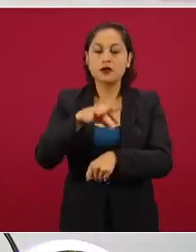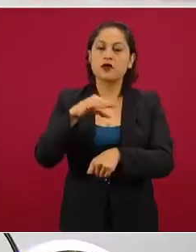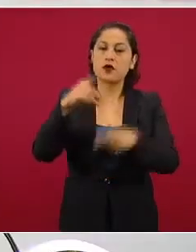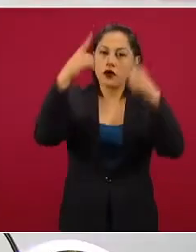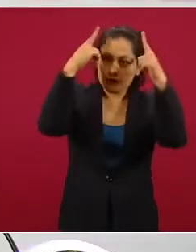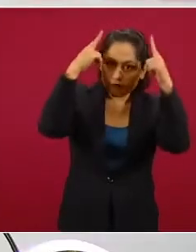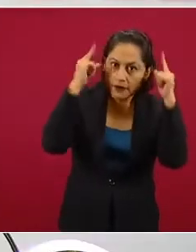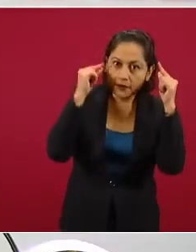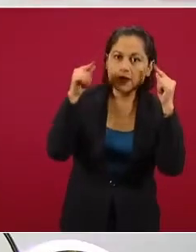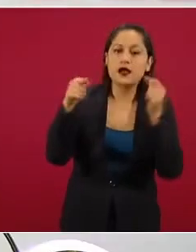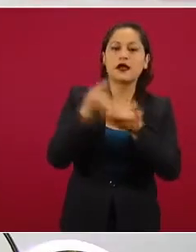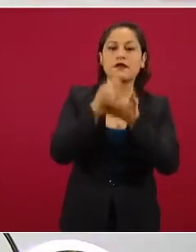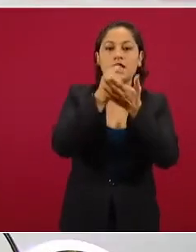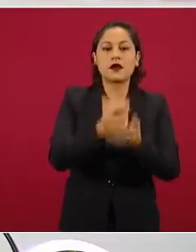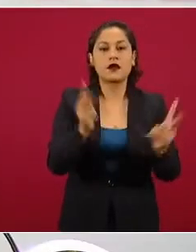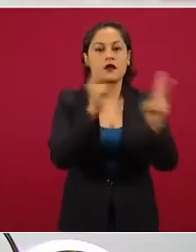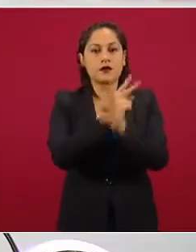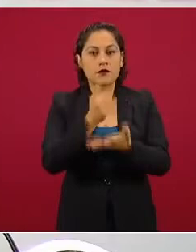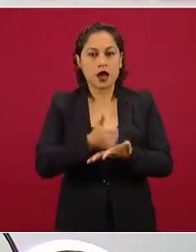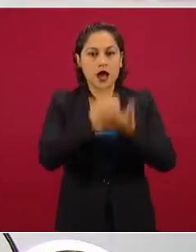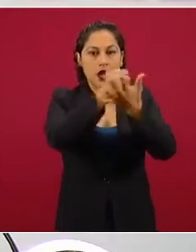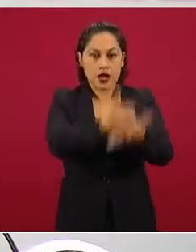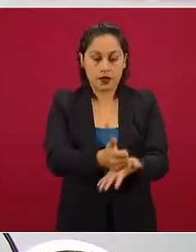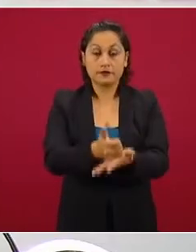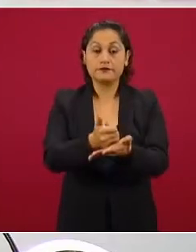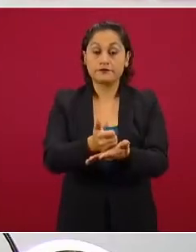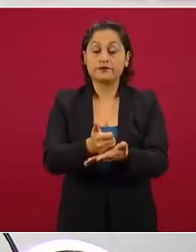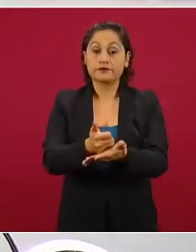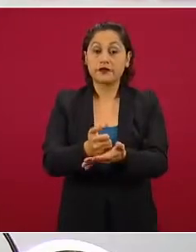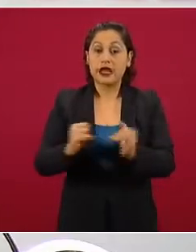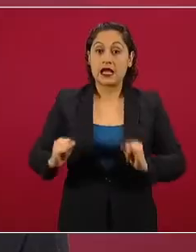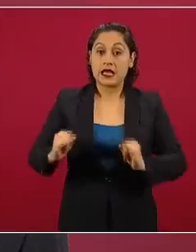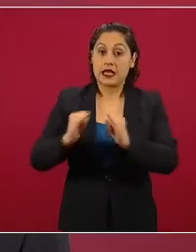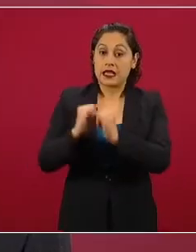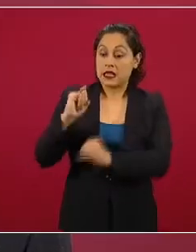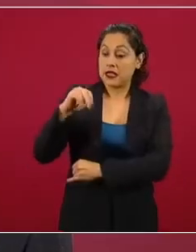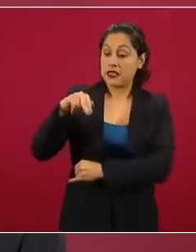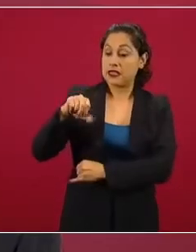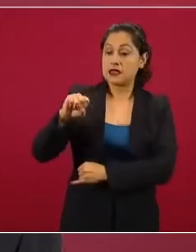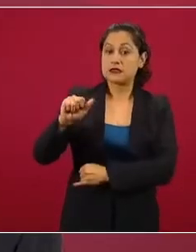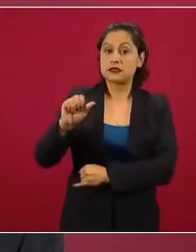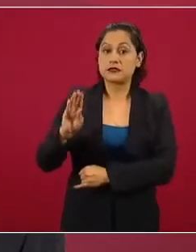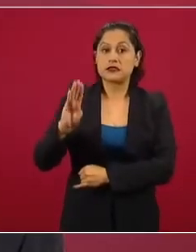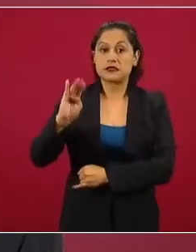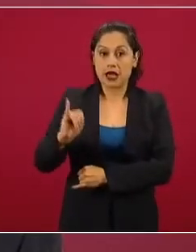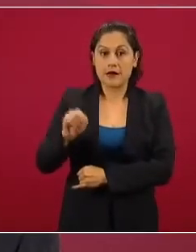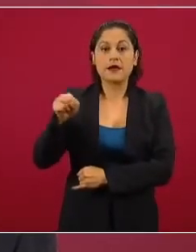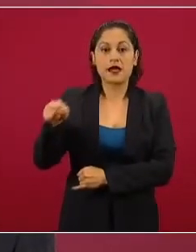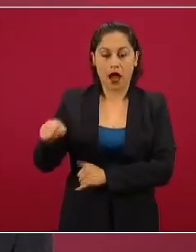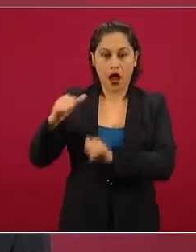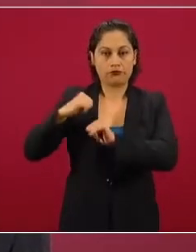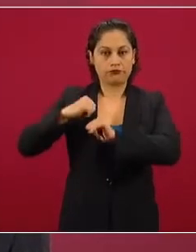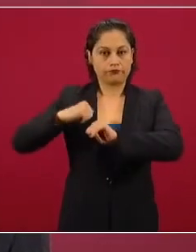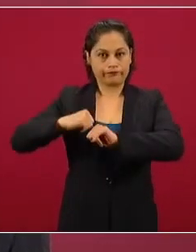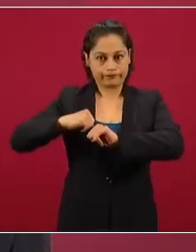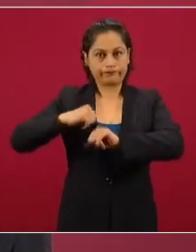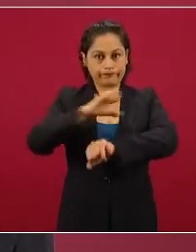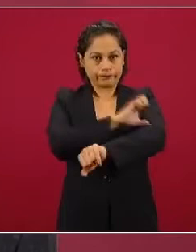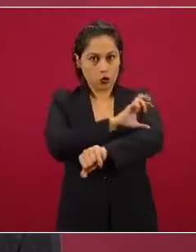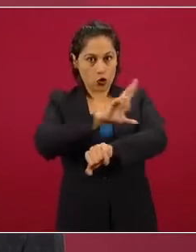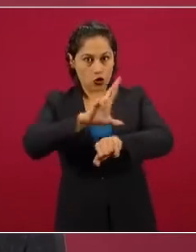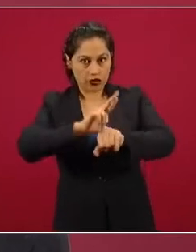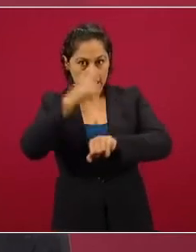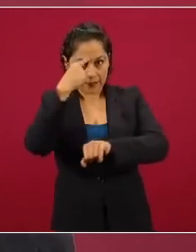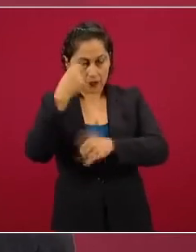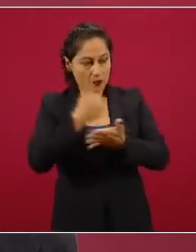e inhaloterapeutas. El INSABI, el Instituto de Salud para el Bienestar, que coordina toda esta capacidad de apoyo y